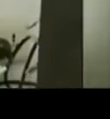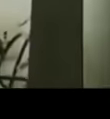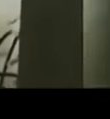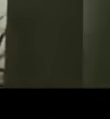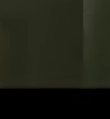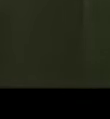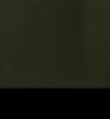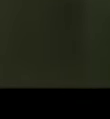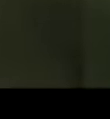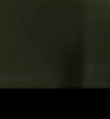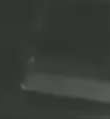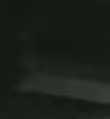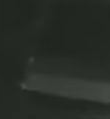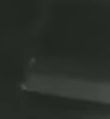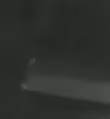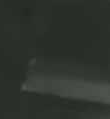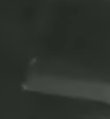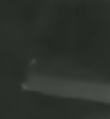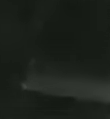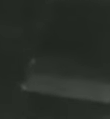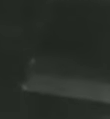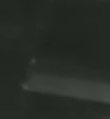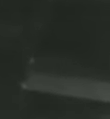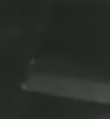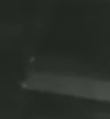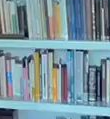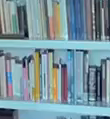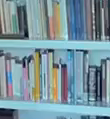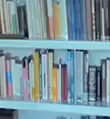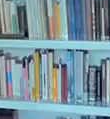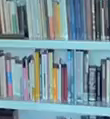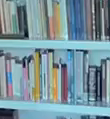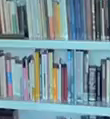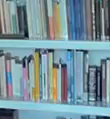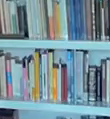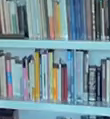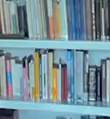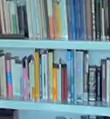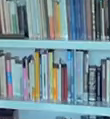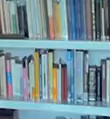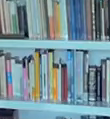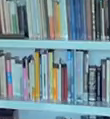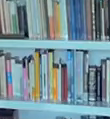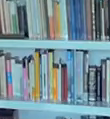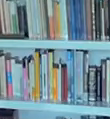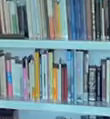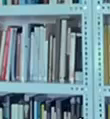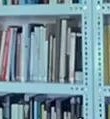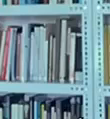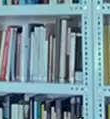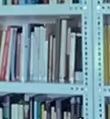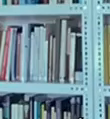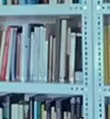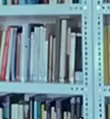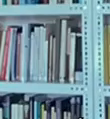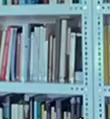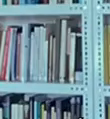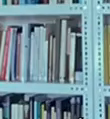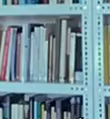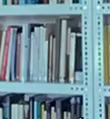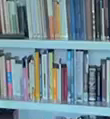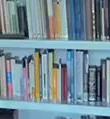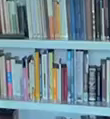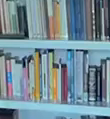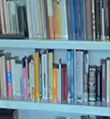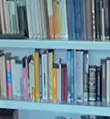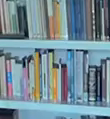la vacuna y cuánto tardará en inventarse. Por último, lo que eleva el miedo a niveles estratosféricos son algunos medios